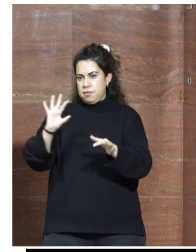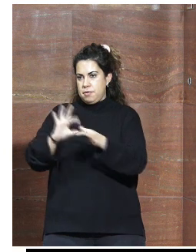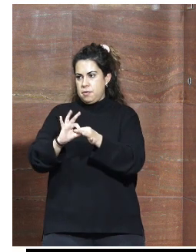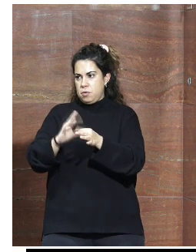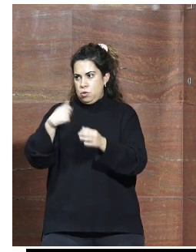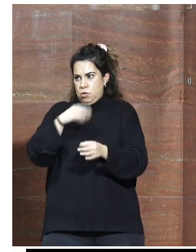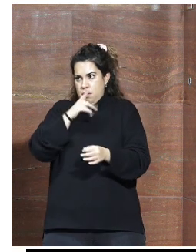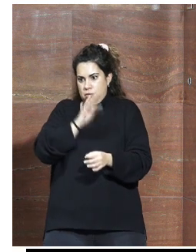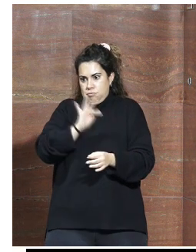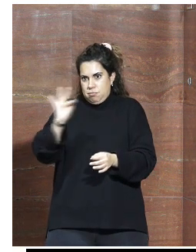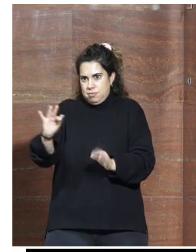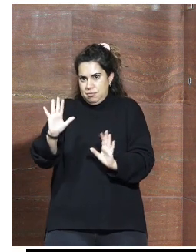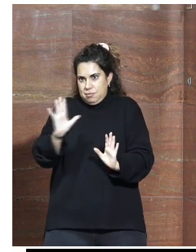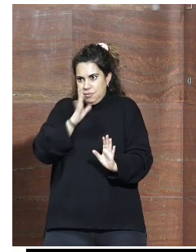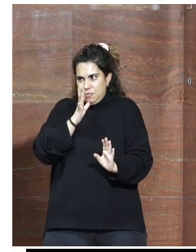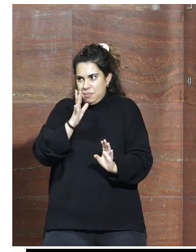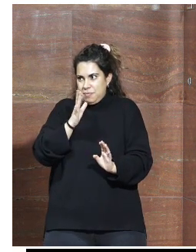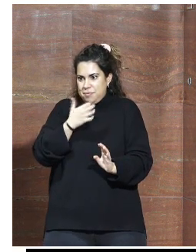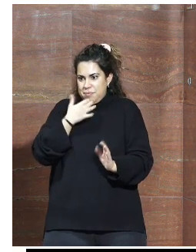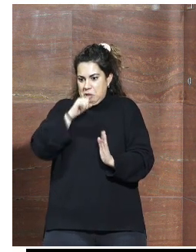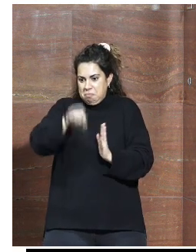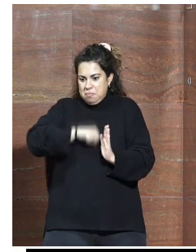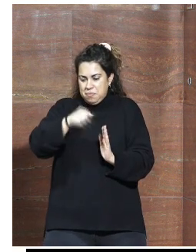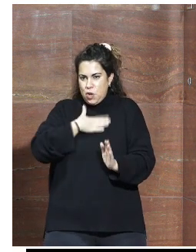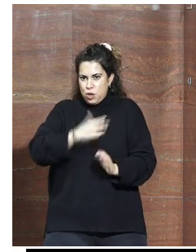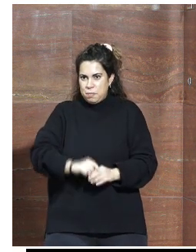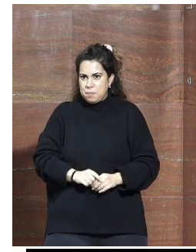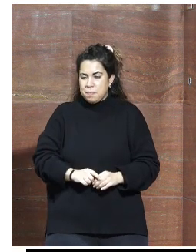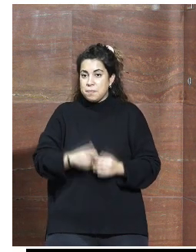que pases tú ahora con esto, porque si no...